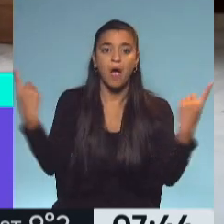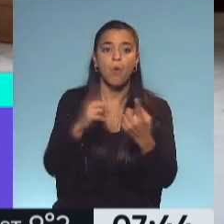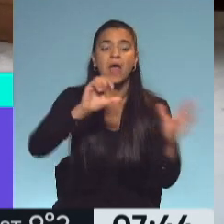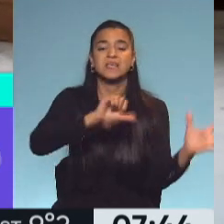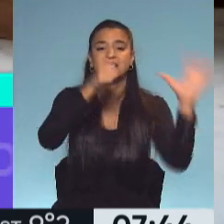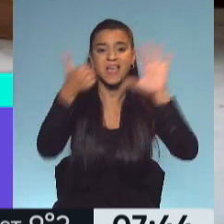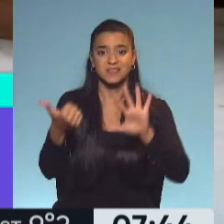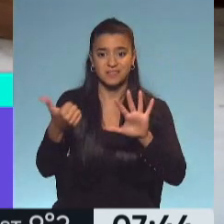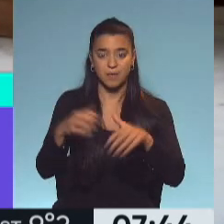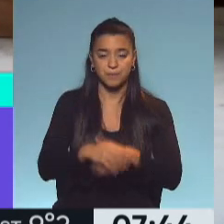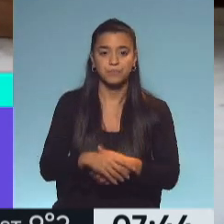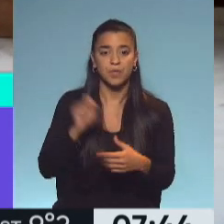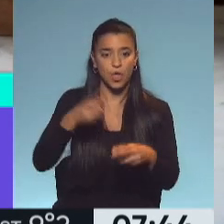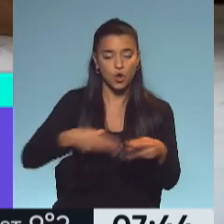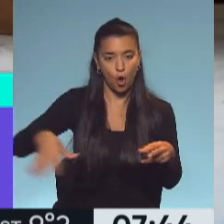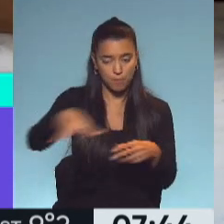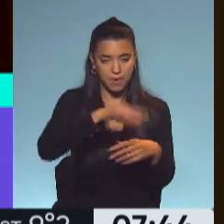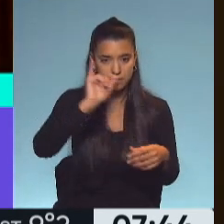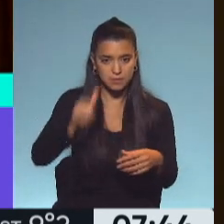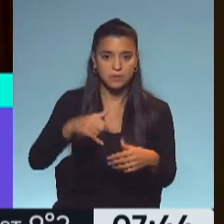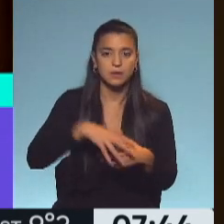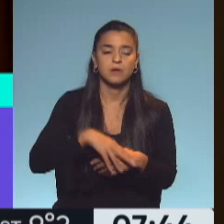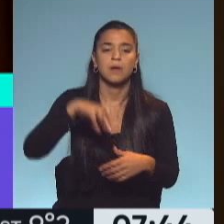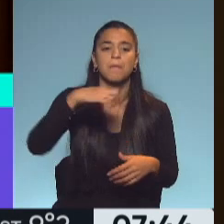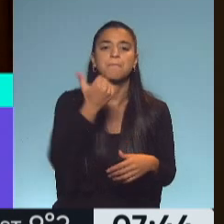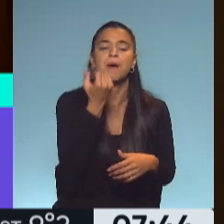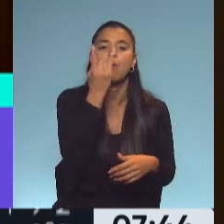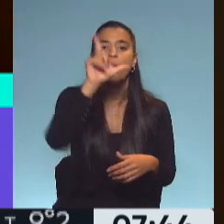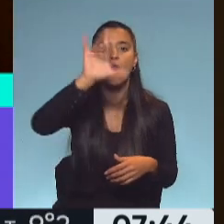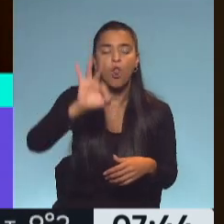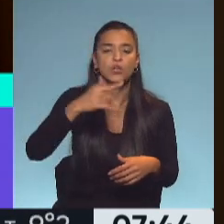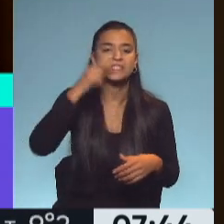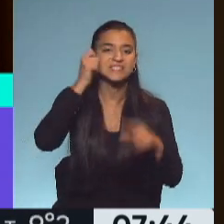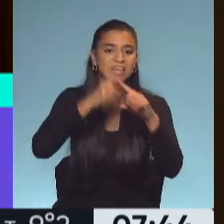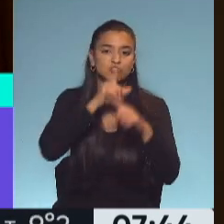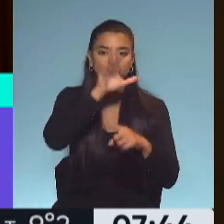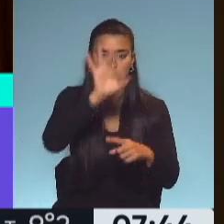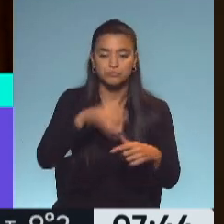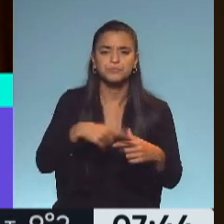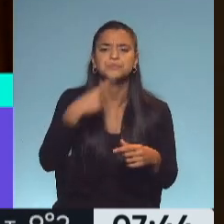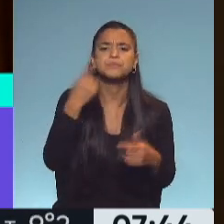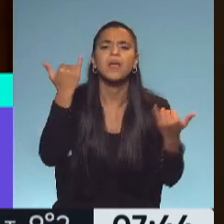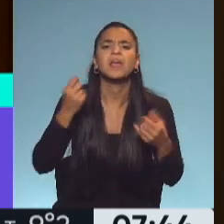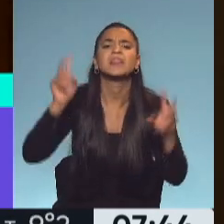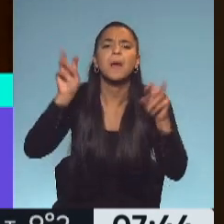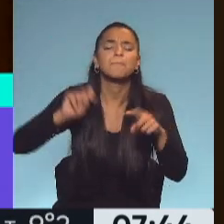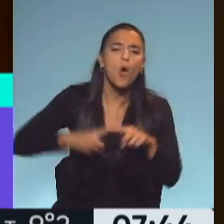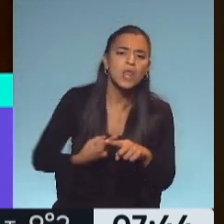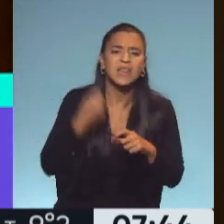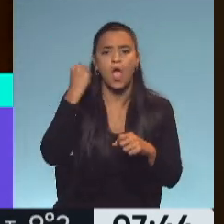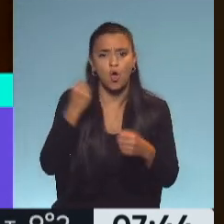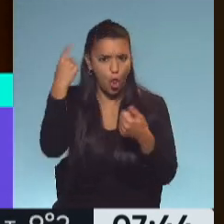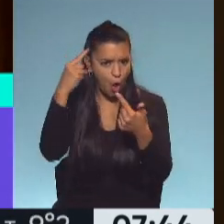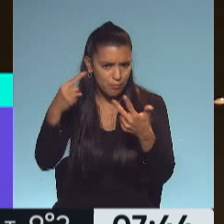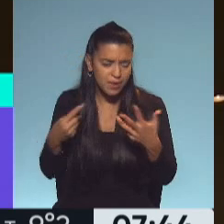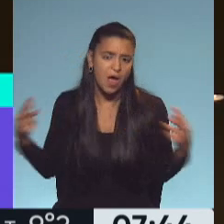sexta. Sí, el aula, sí, Paulo VI. Exactamente. A ver, aristas políticas y económicas tiene el